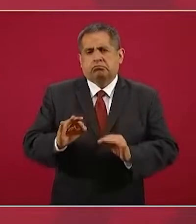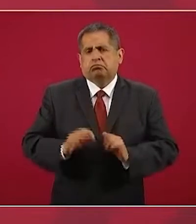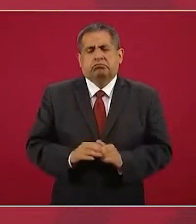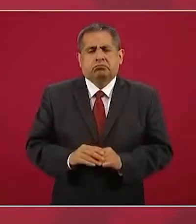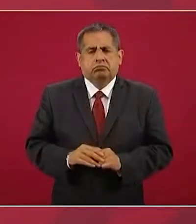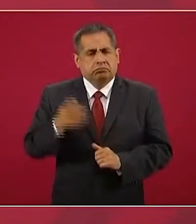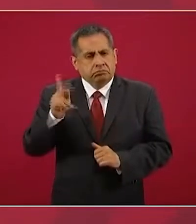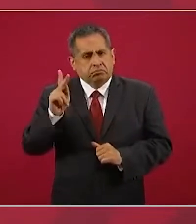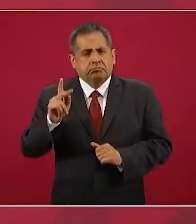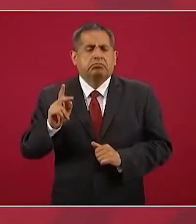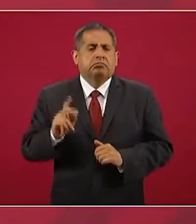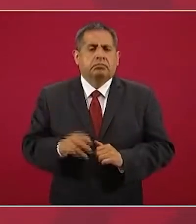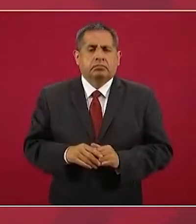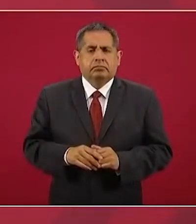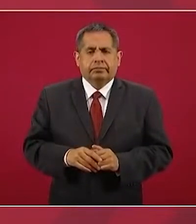pero